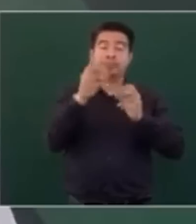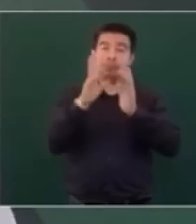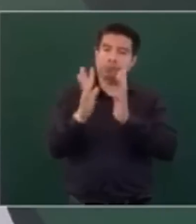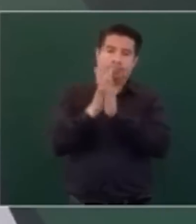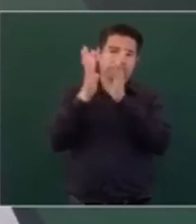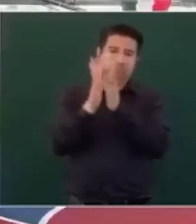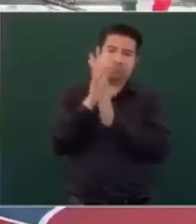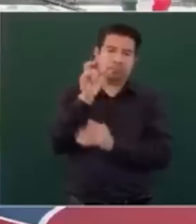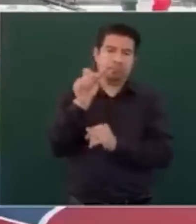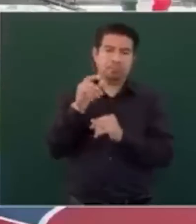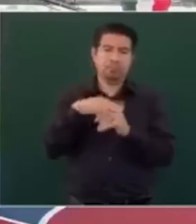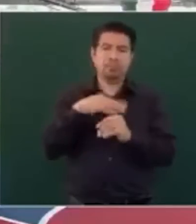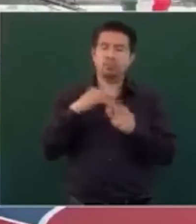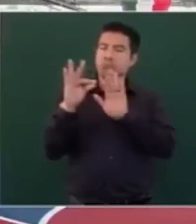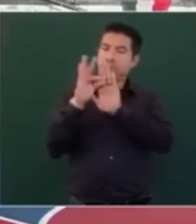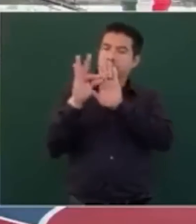bajo requisitos